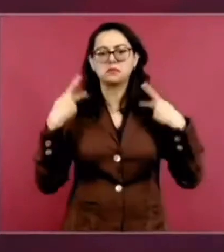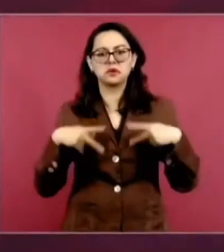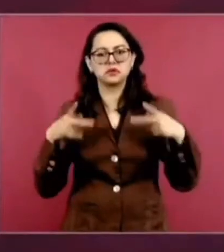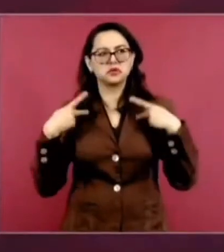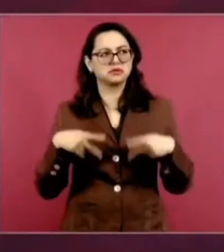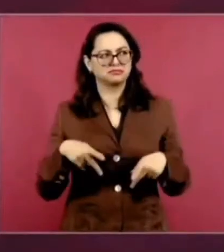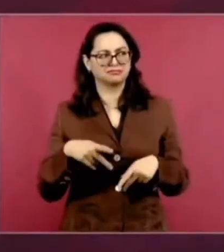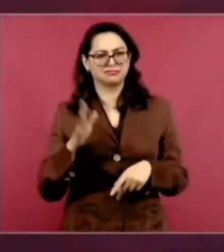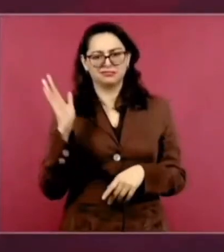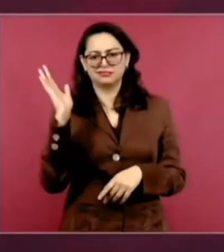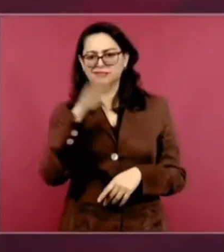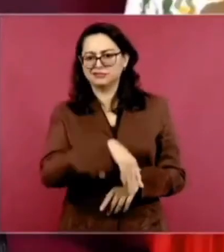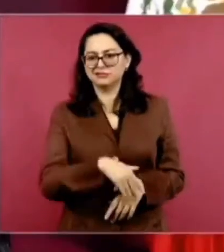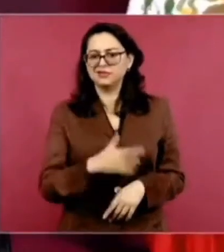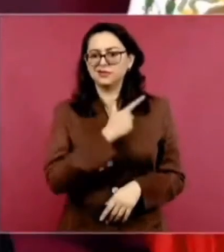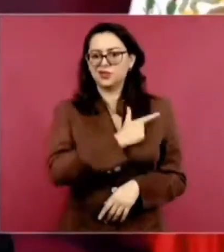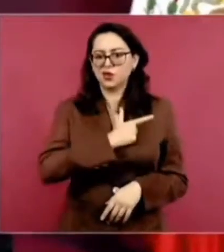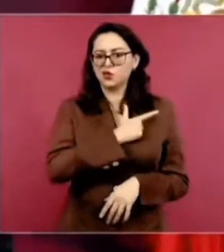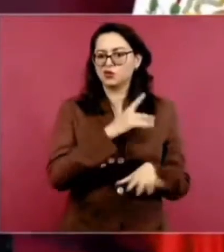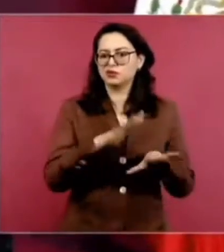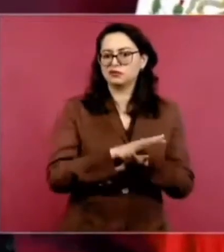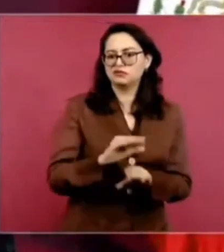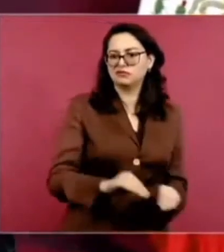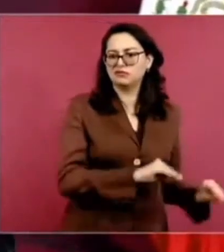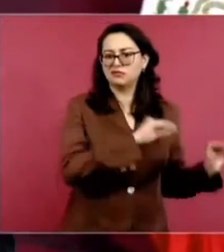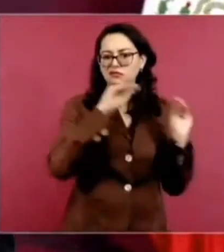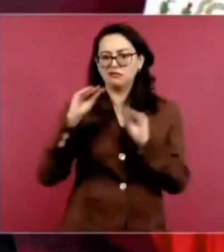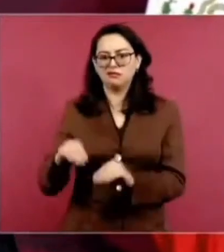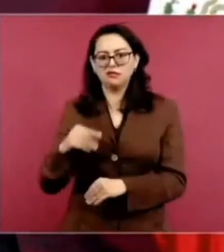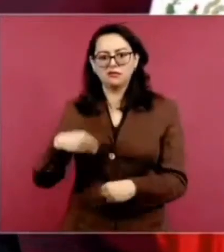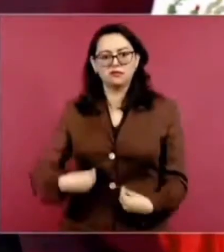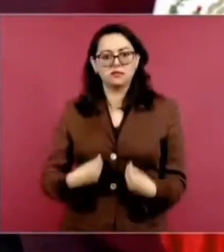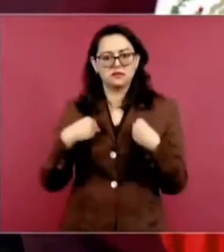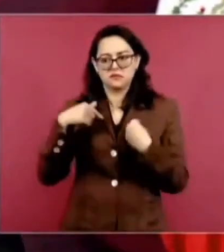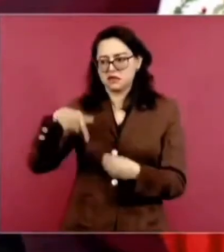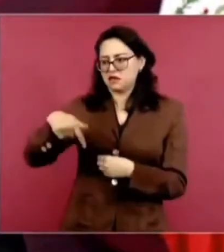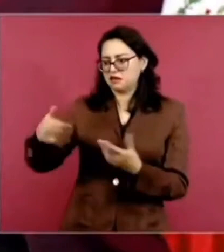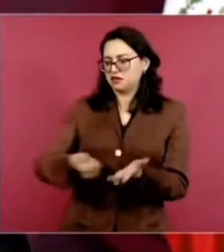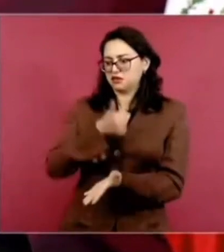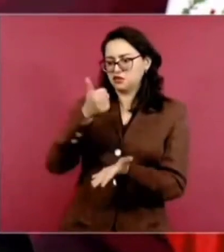vivir a la Ciudad de México.